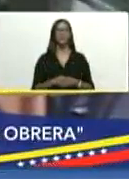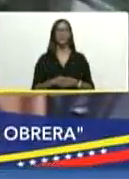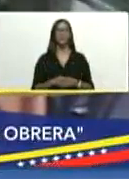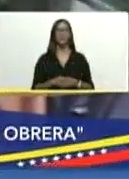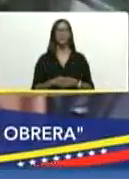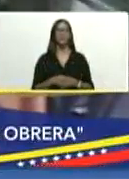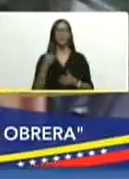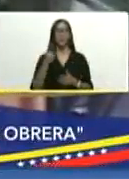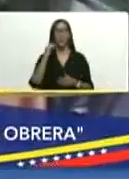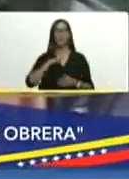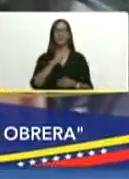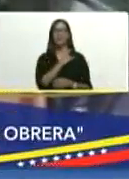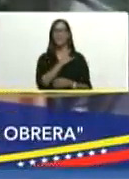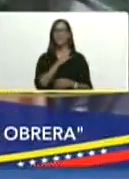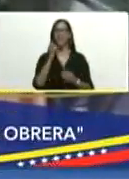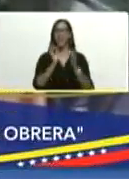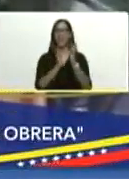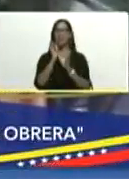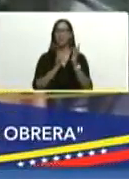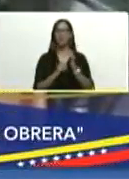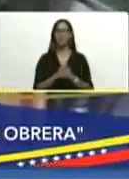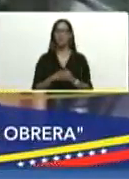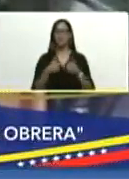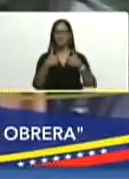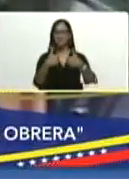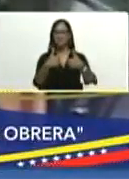Cómo está la universidad Jesús fina